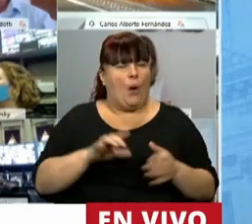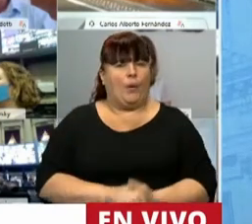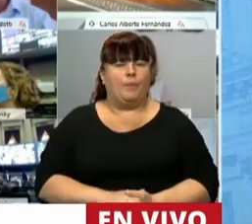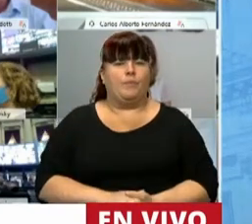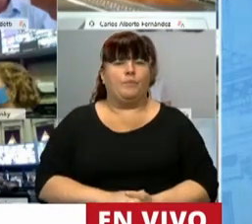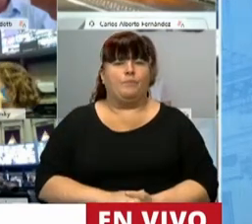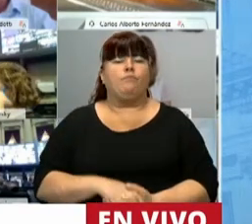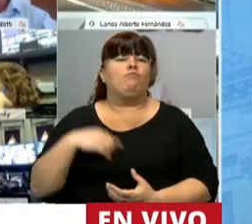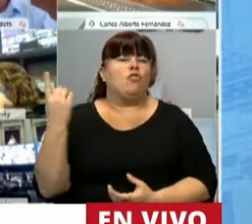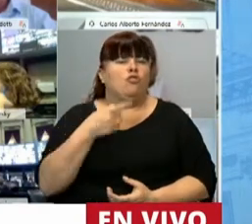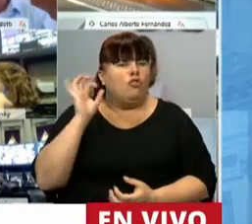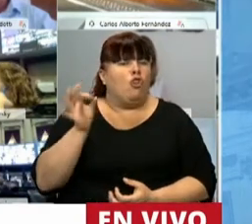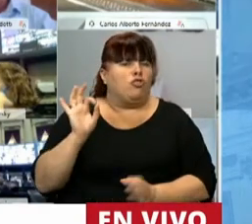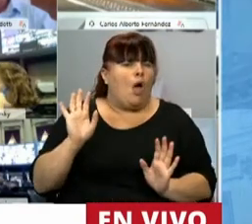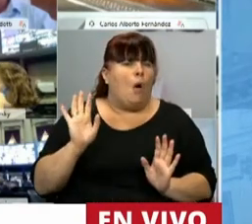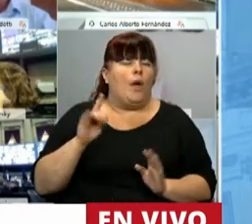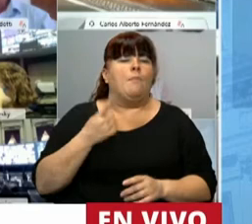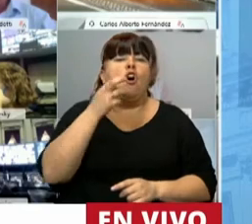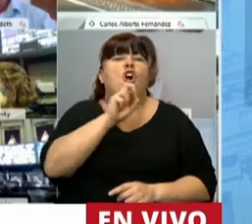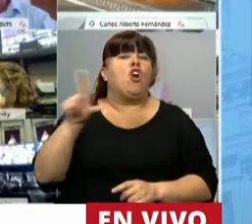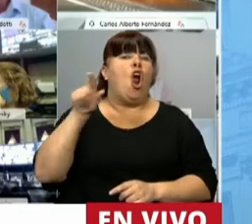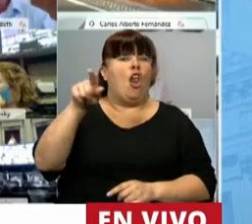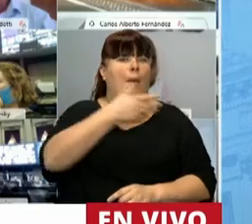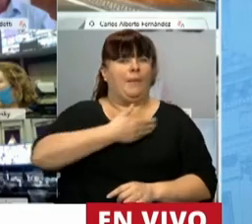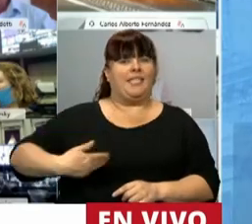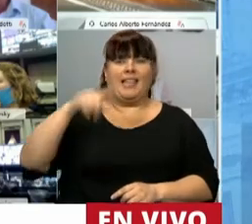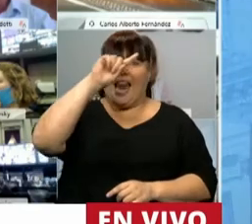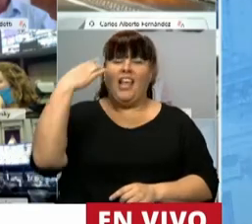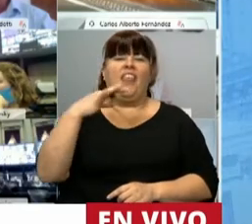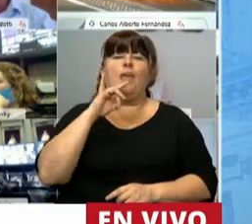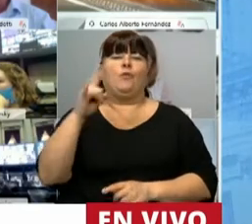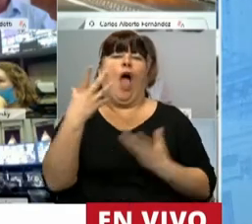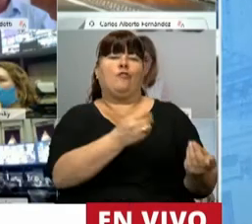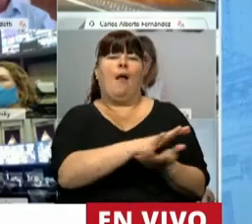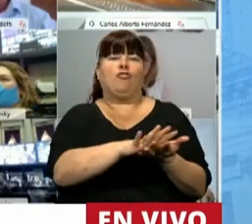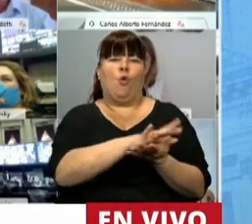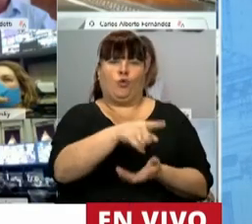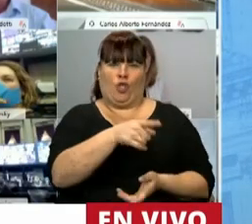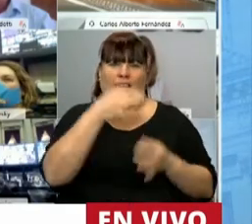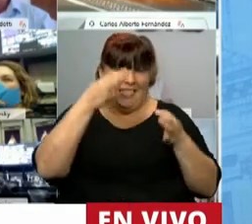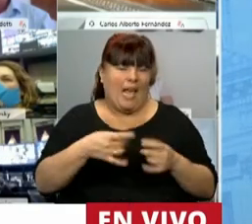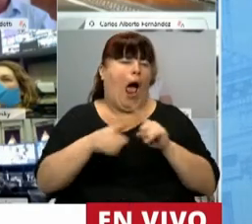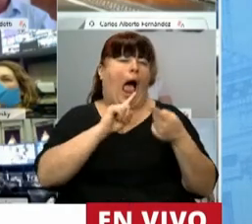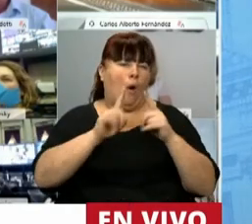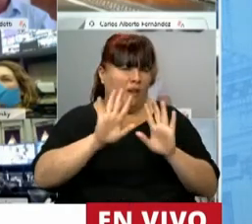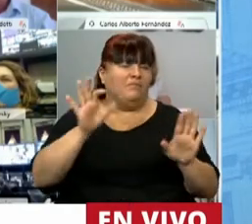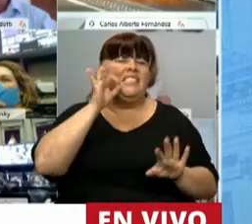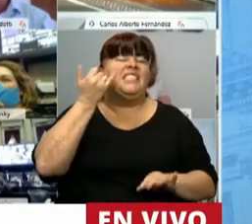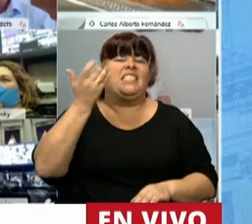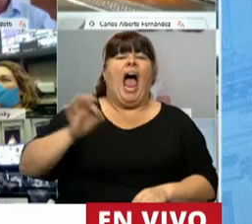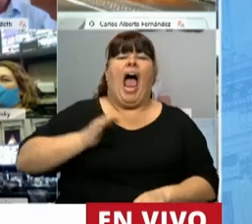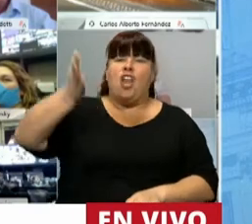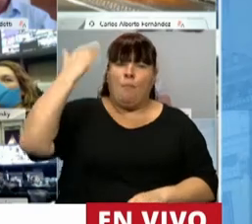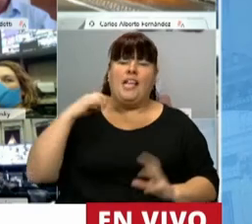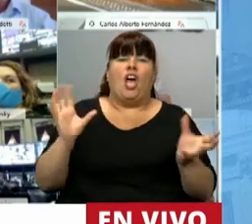que todos entendemos que uno de los roles del presidente de la Nación era resolvérsela, y ese seguramente habrá sido el acuerdo. Así que ya el año pasado